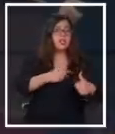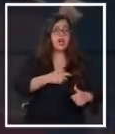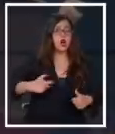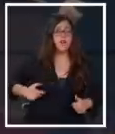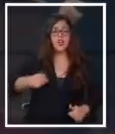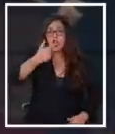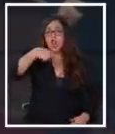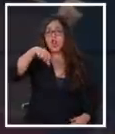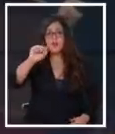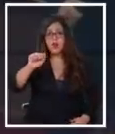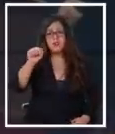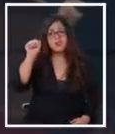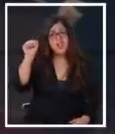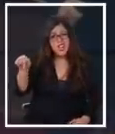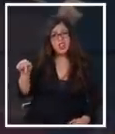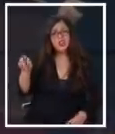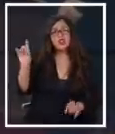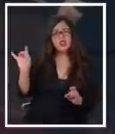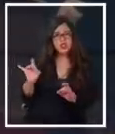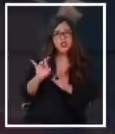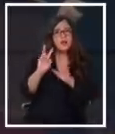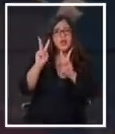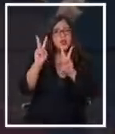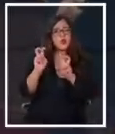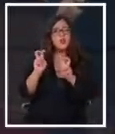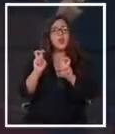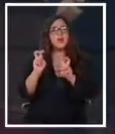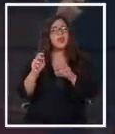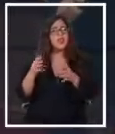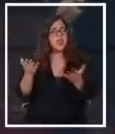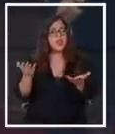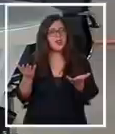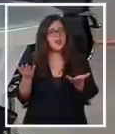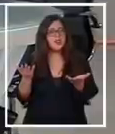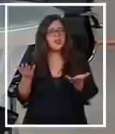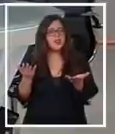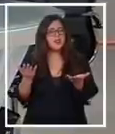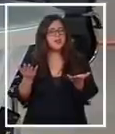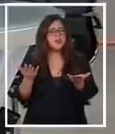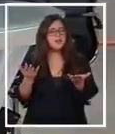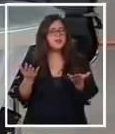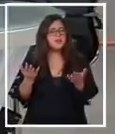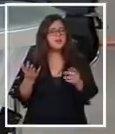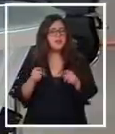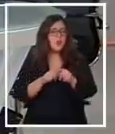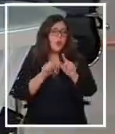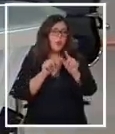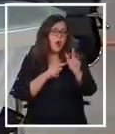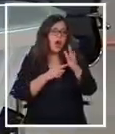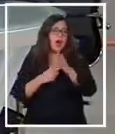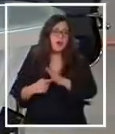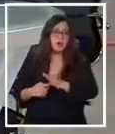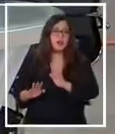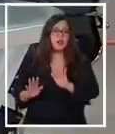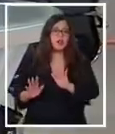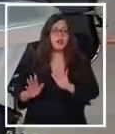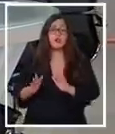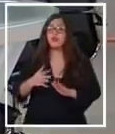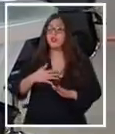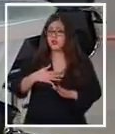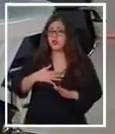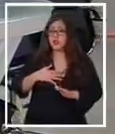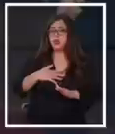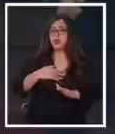coyuntura que tenemos de una manera simplista y mezquina yo voy a tener tengo una opción